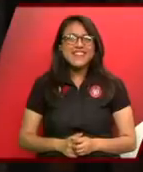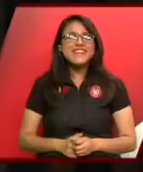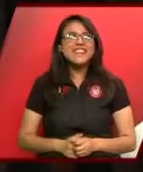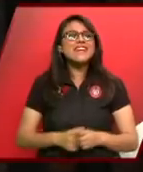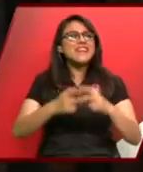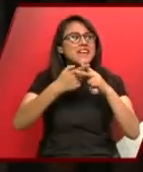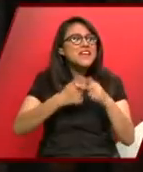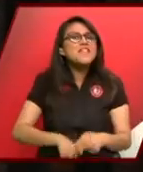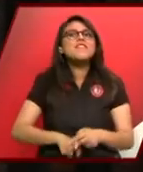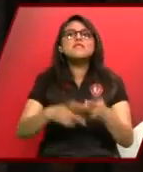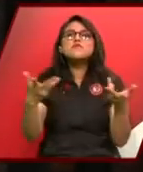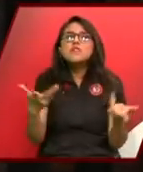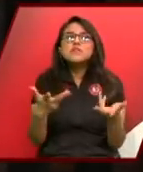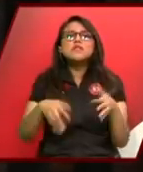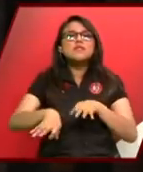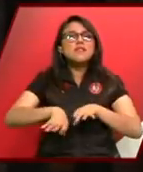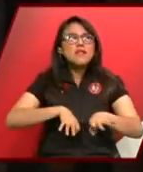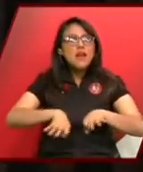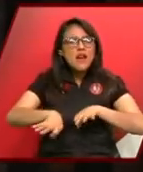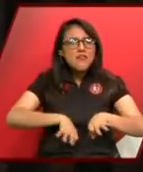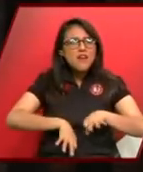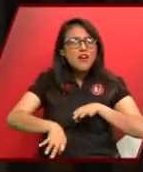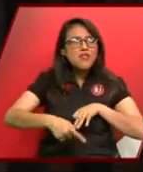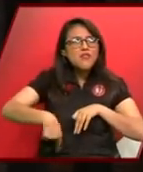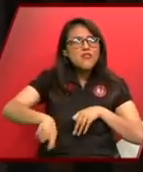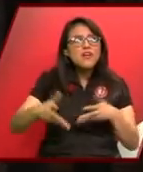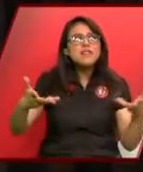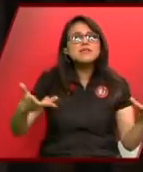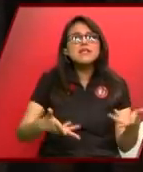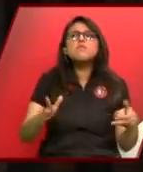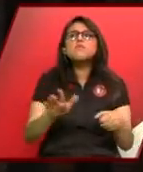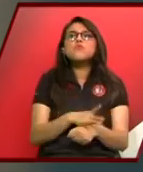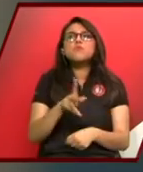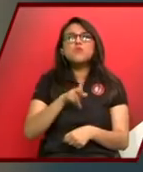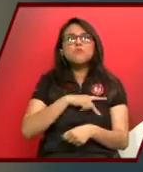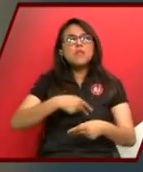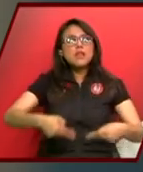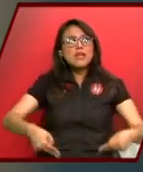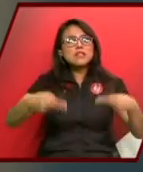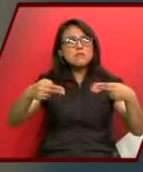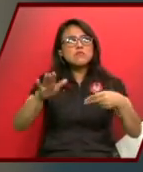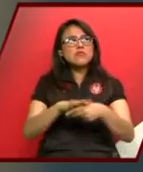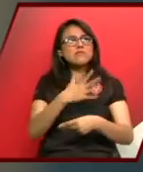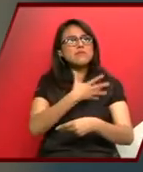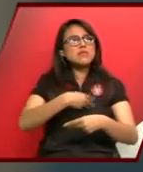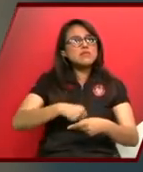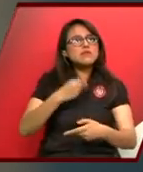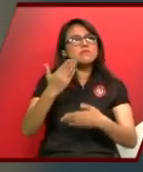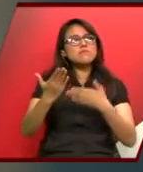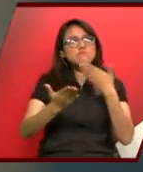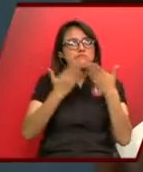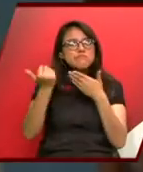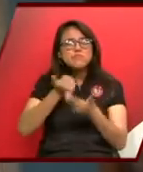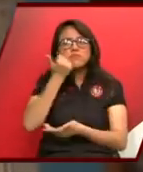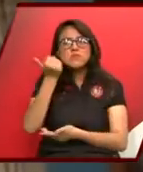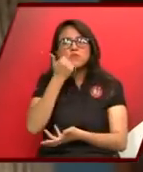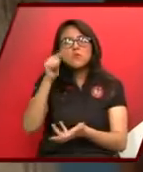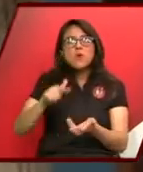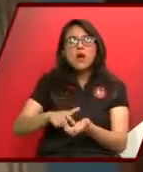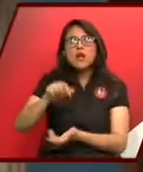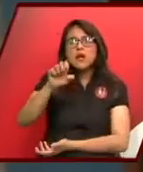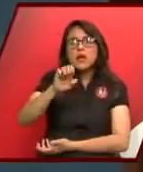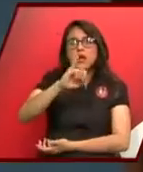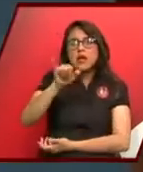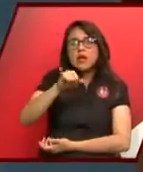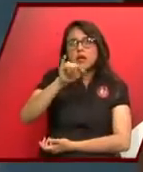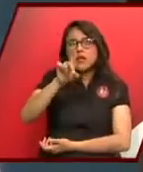Empiezo yo a hacer este trabajo más que como una necesidad, porque mis hijos estudiaban y en el ejido pues casi no